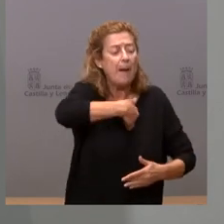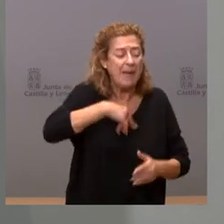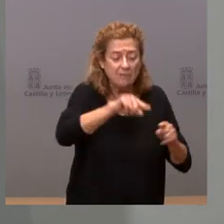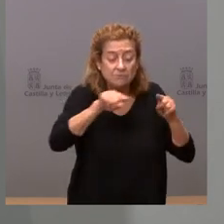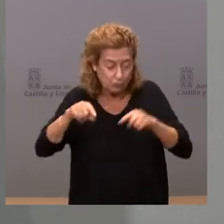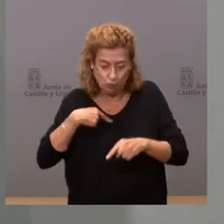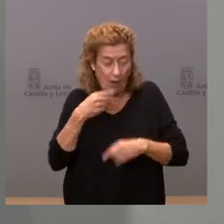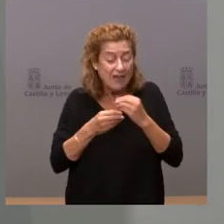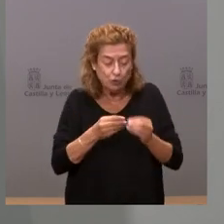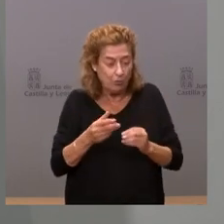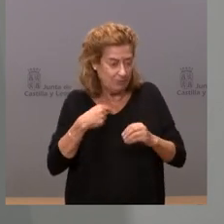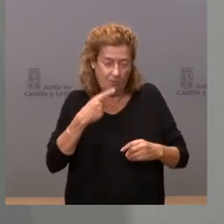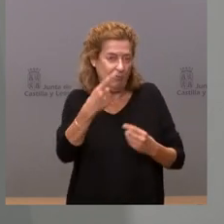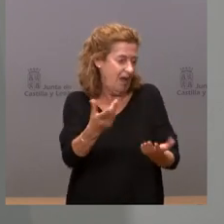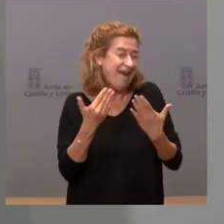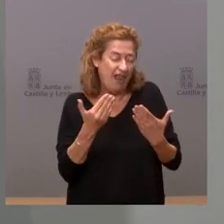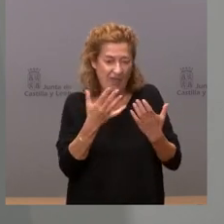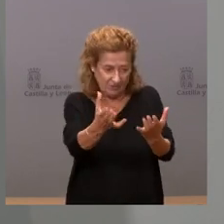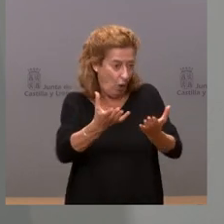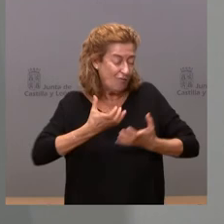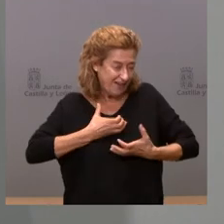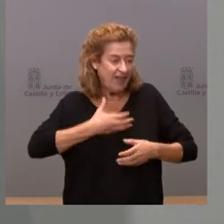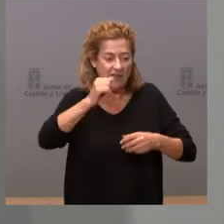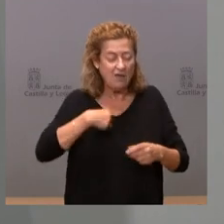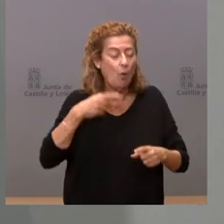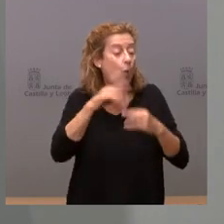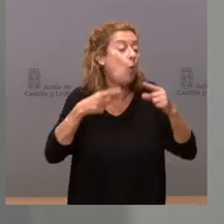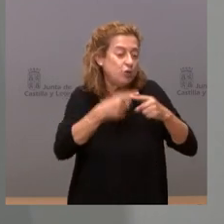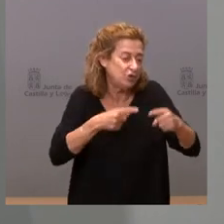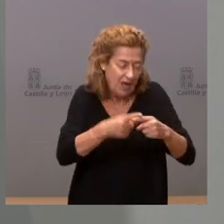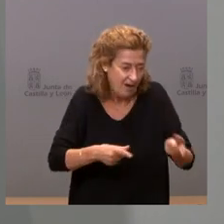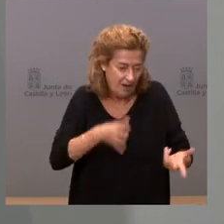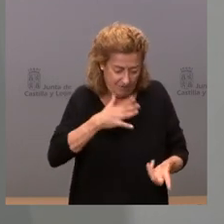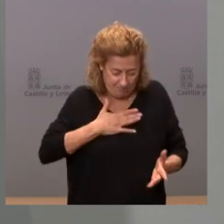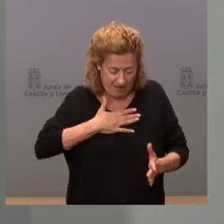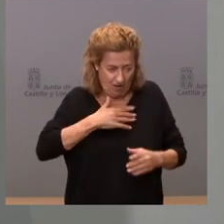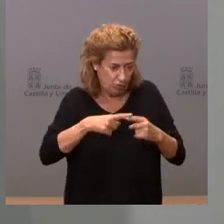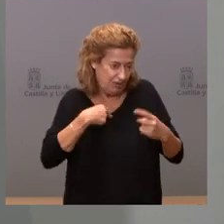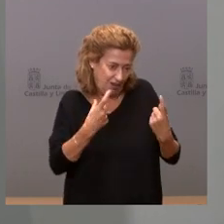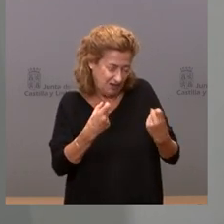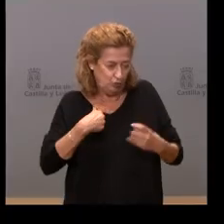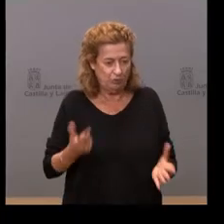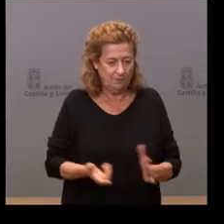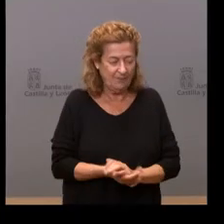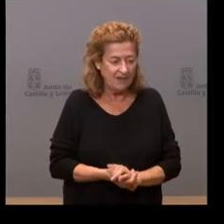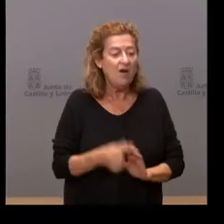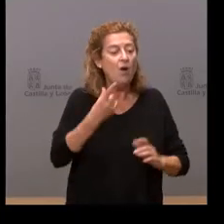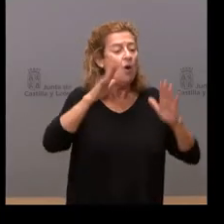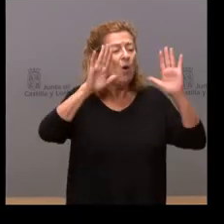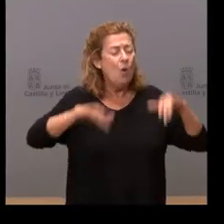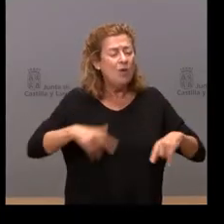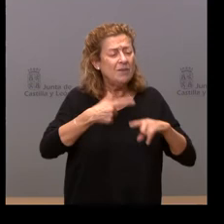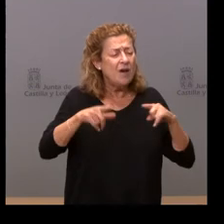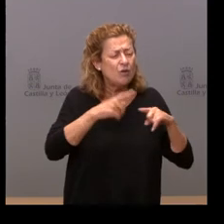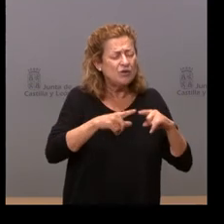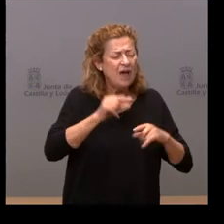rápidamente es agradecer esa oferta y utilizarla en el caso de nuestra comunidad forma una última cosa para cuánto